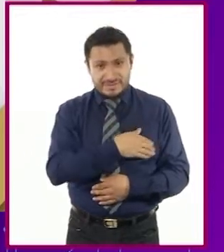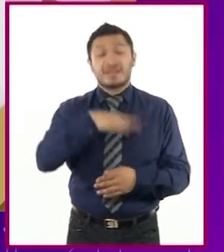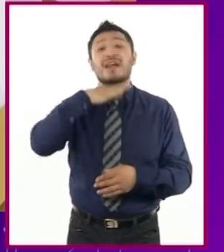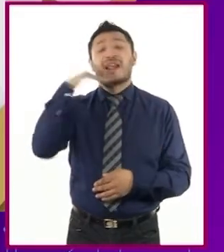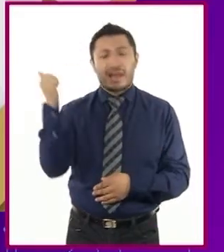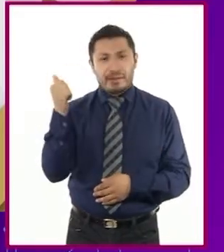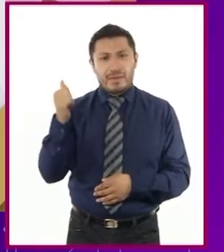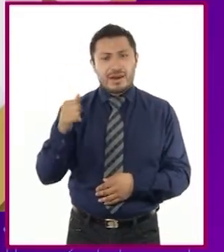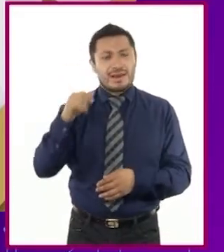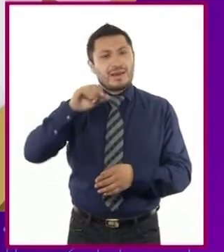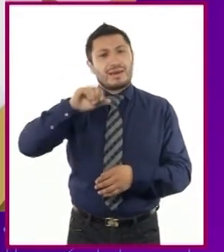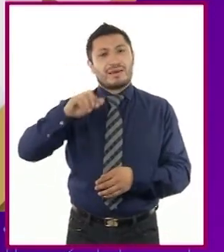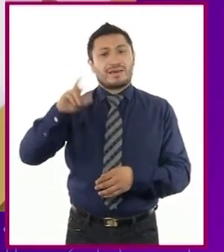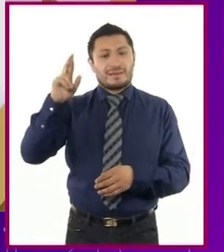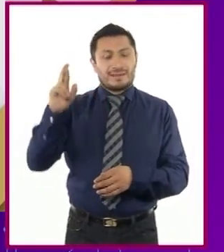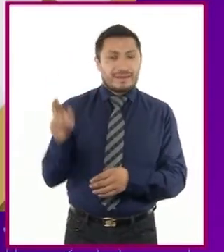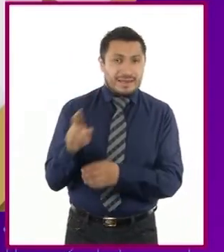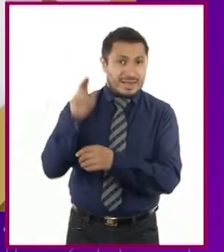y Reino Unido.